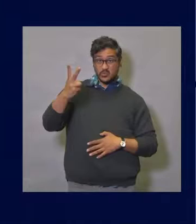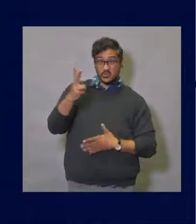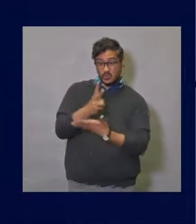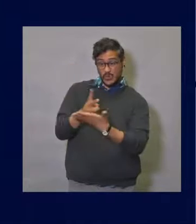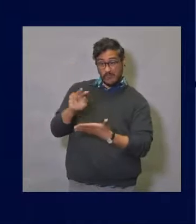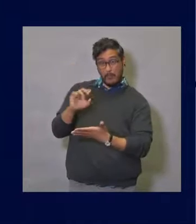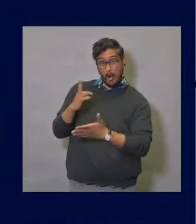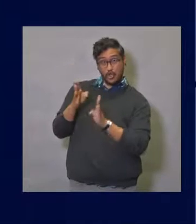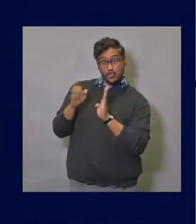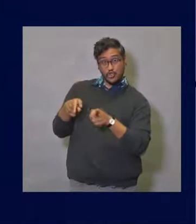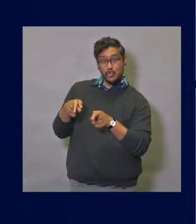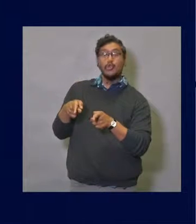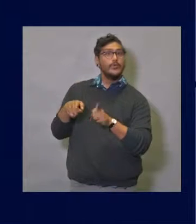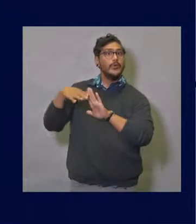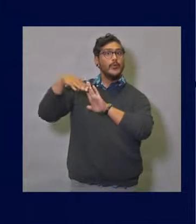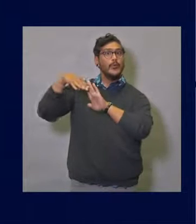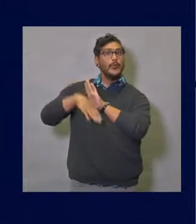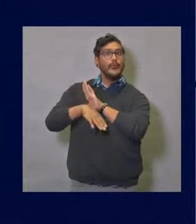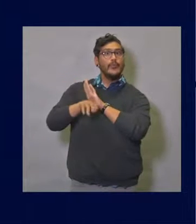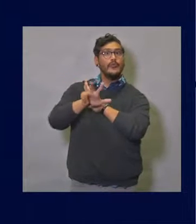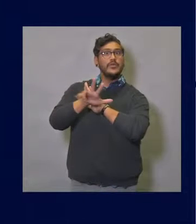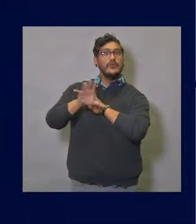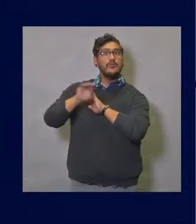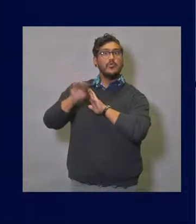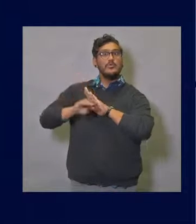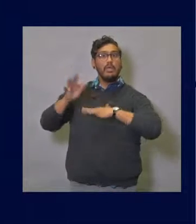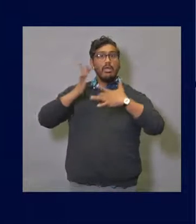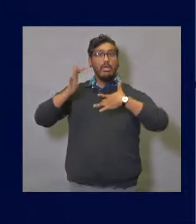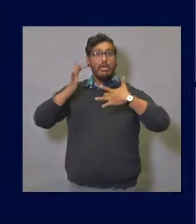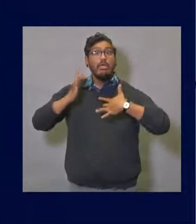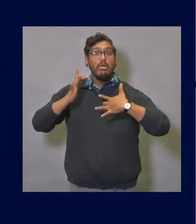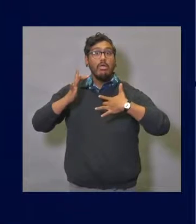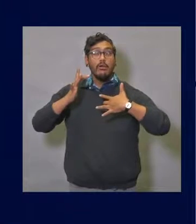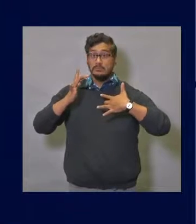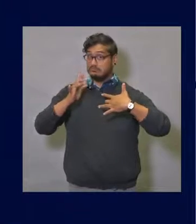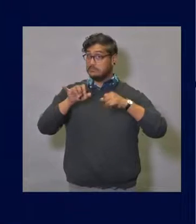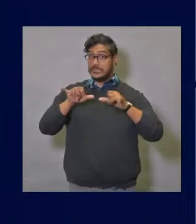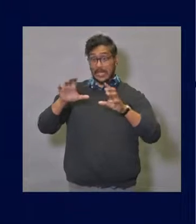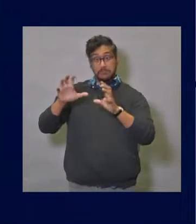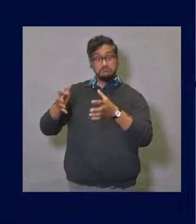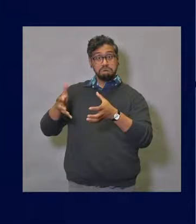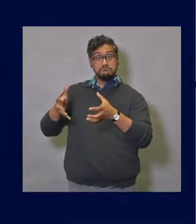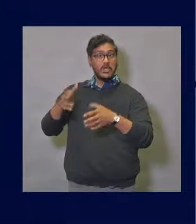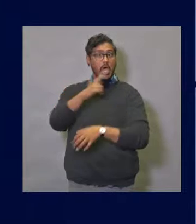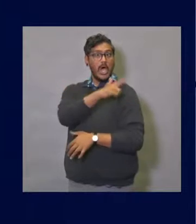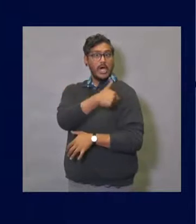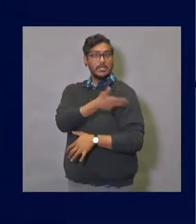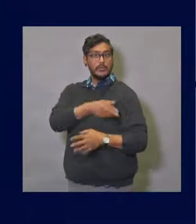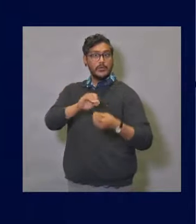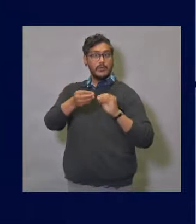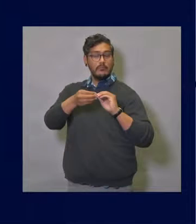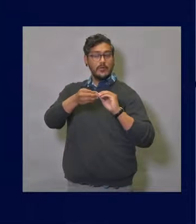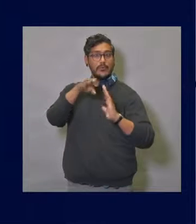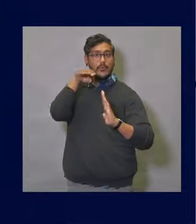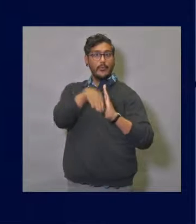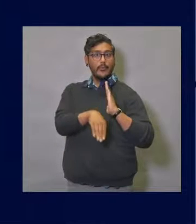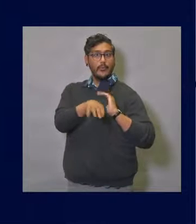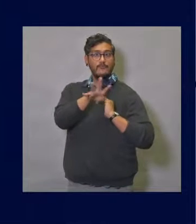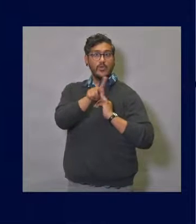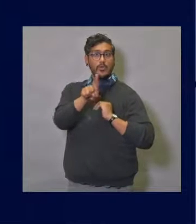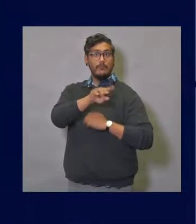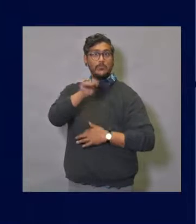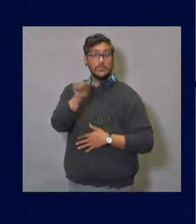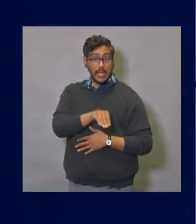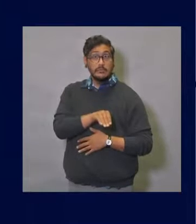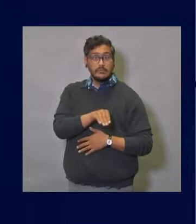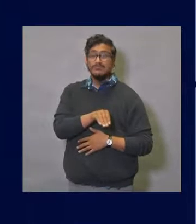casos disminuyeron un 35% y durante la misma temporada, las hospitalizaciones disminuyeron un